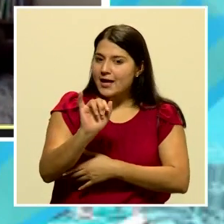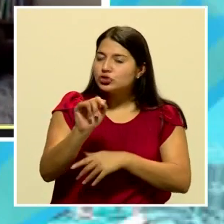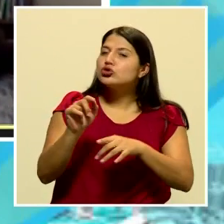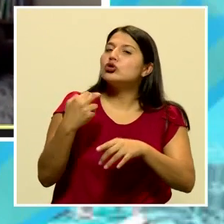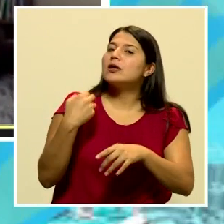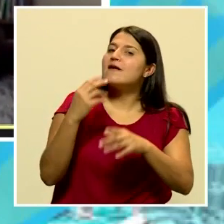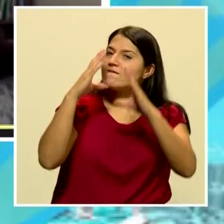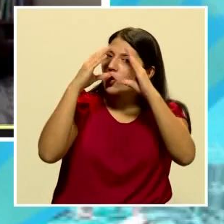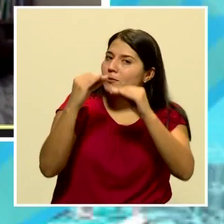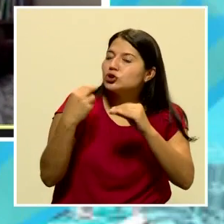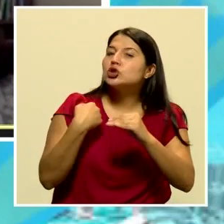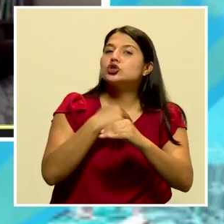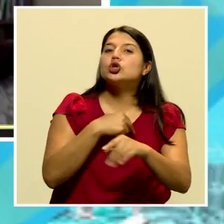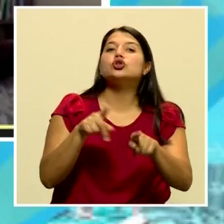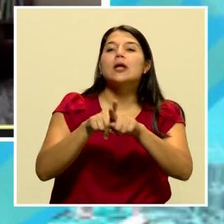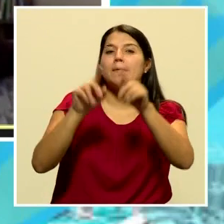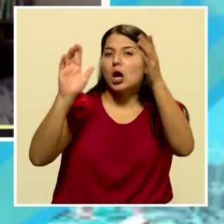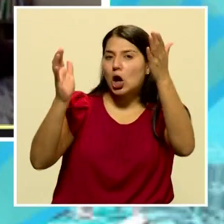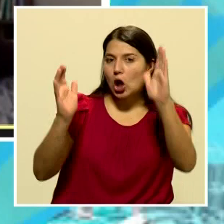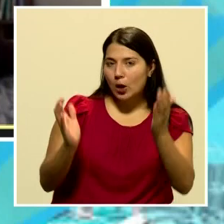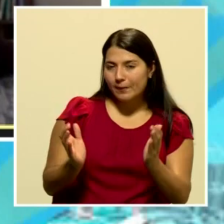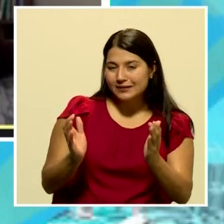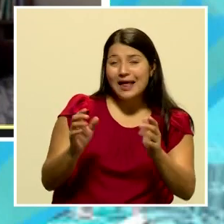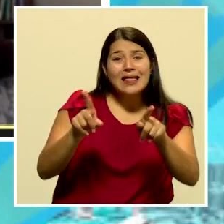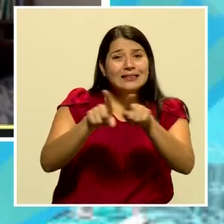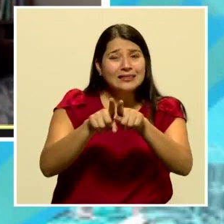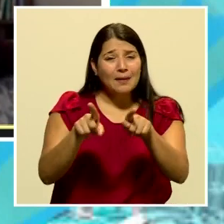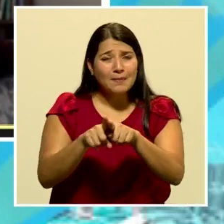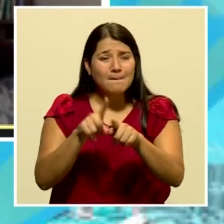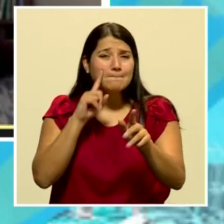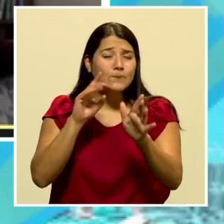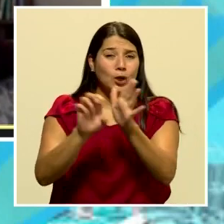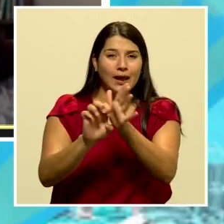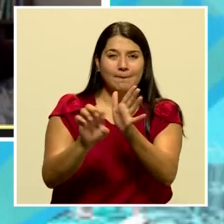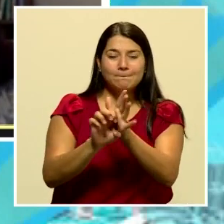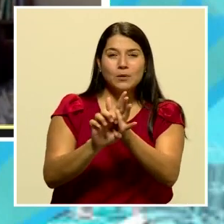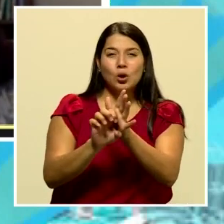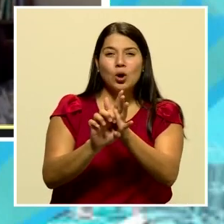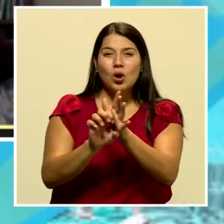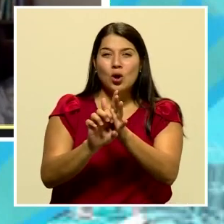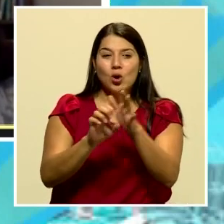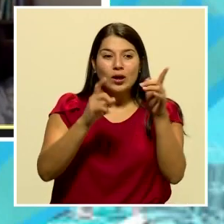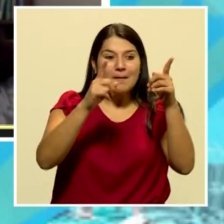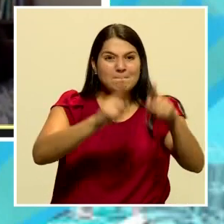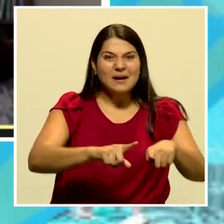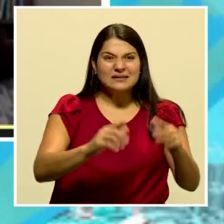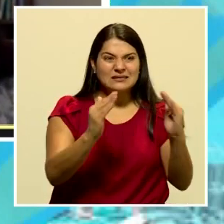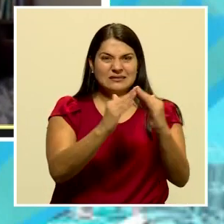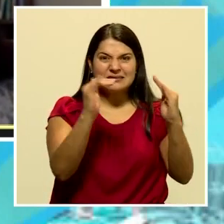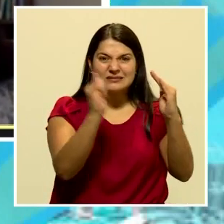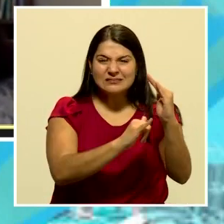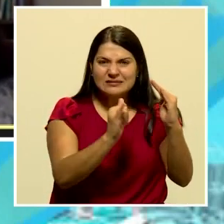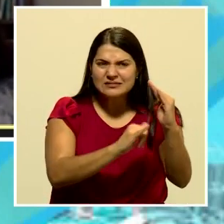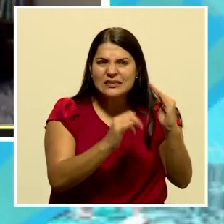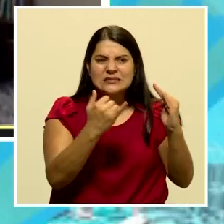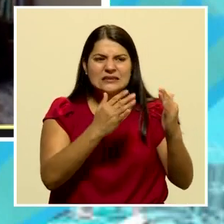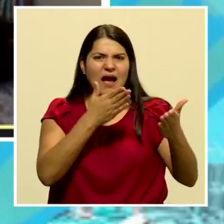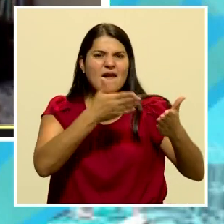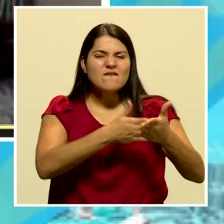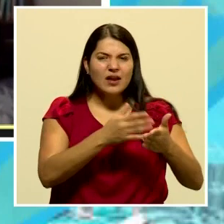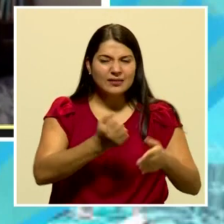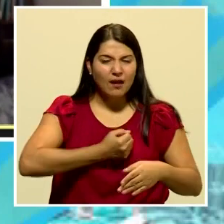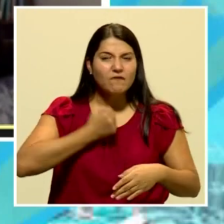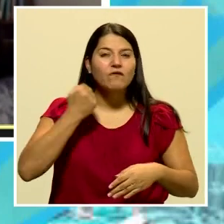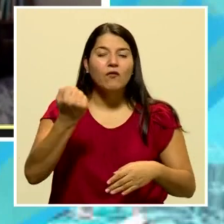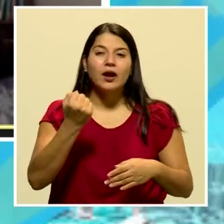contrastando esa información. Asimismo, por ejemplo, el efecto de las cuarentenas que están teniendo un efecto fuerte, por ejemplo,